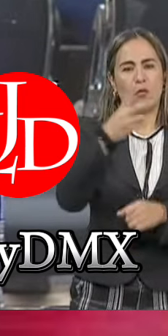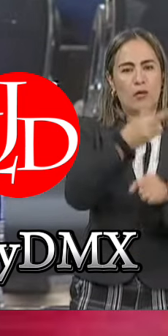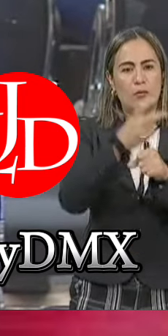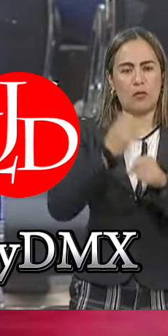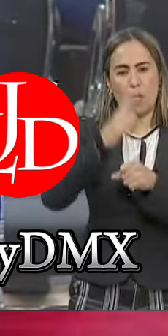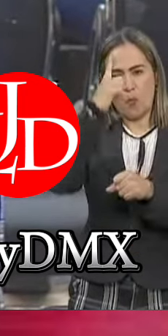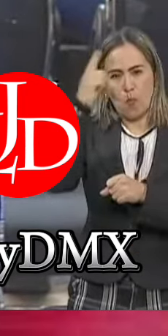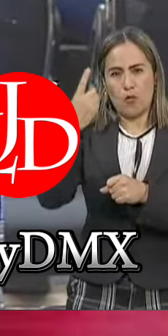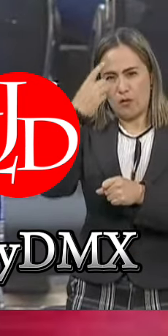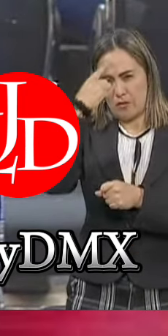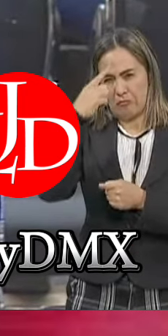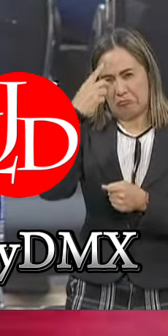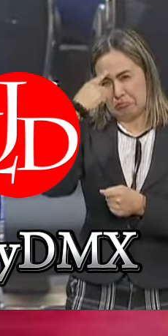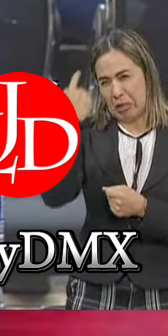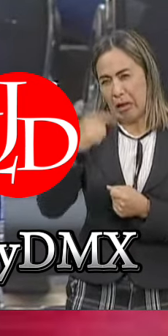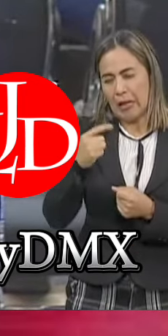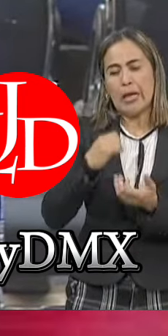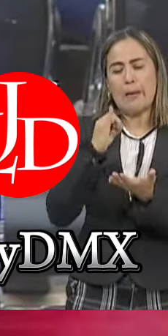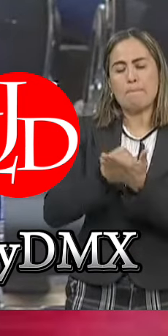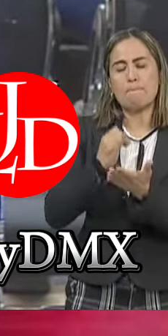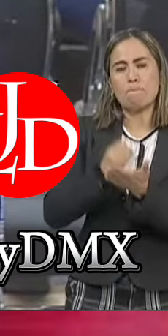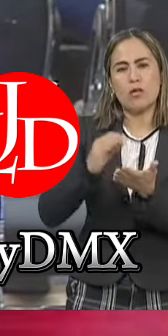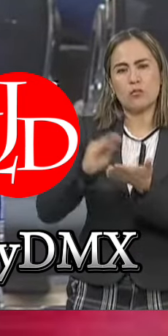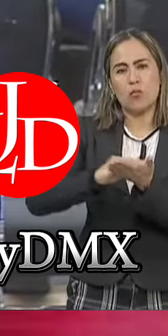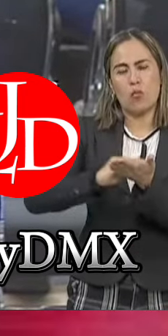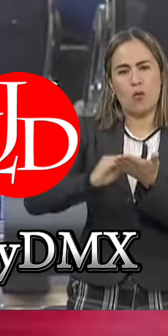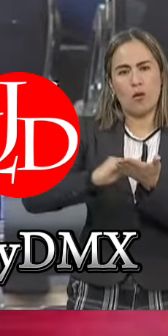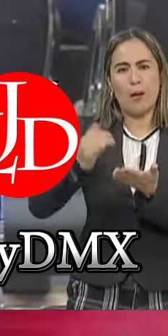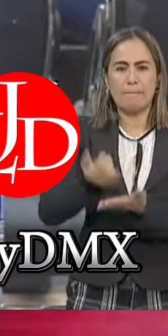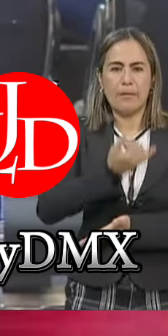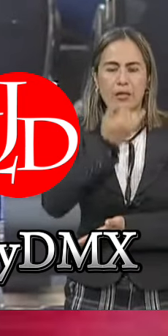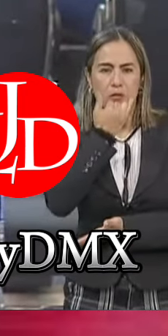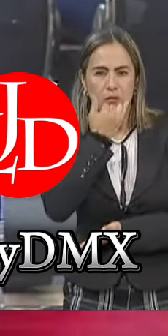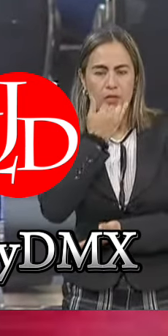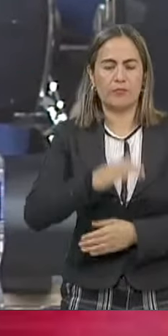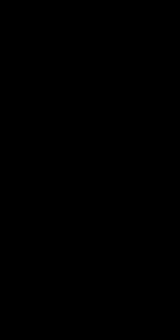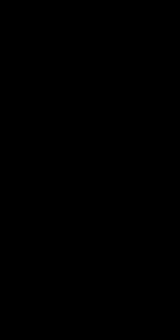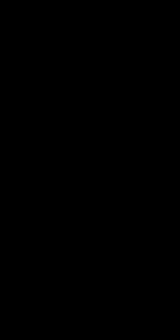millones de pesos de impuestos que debería realizar